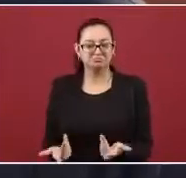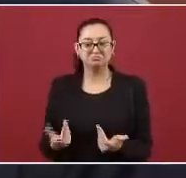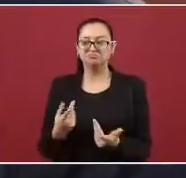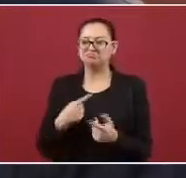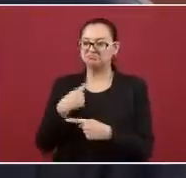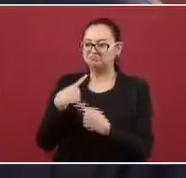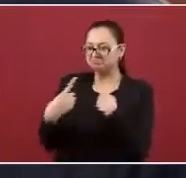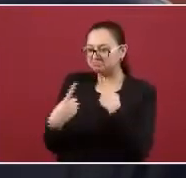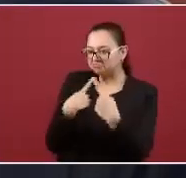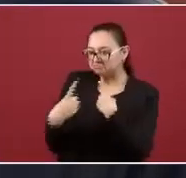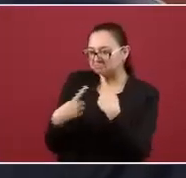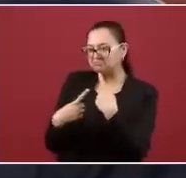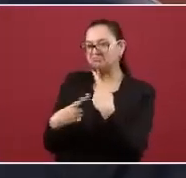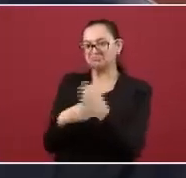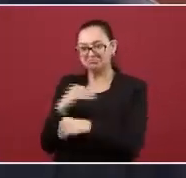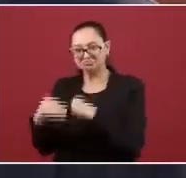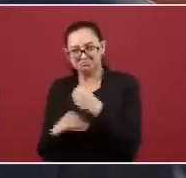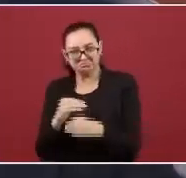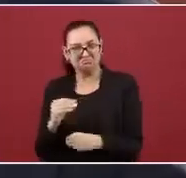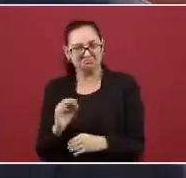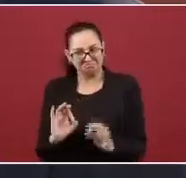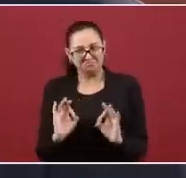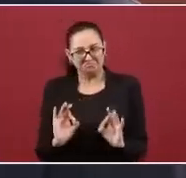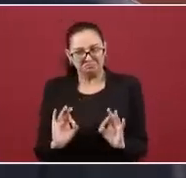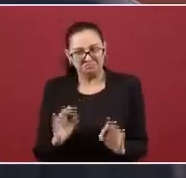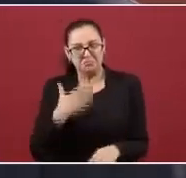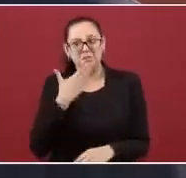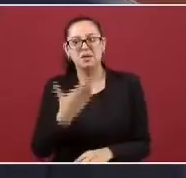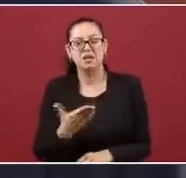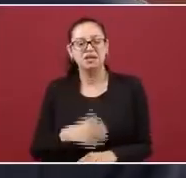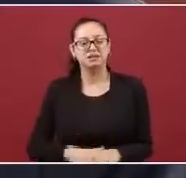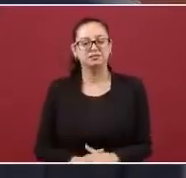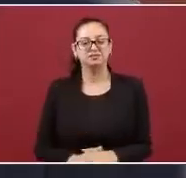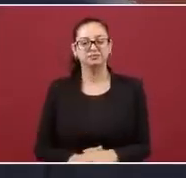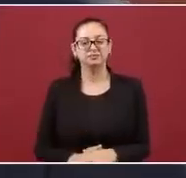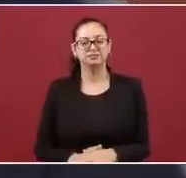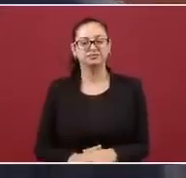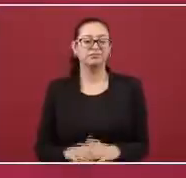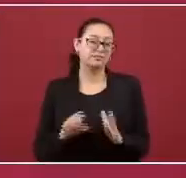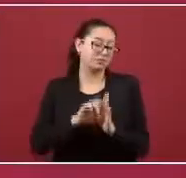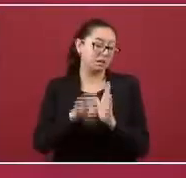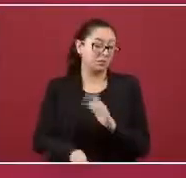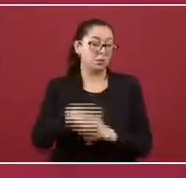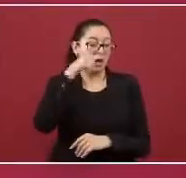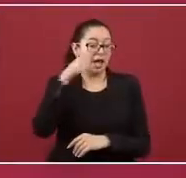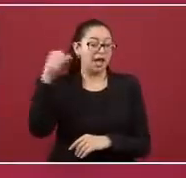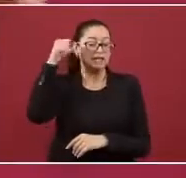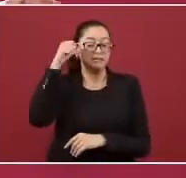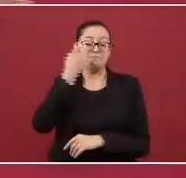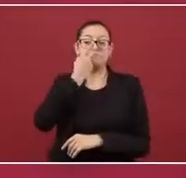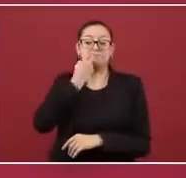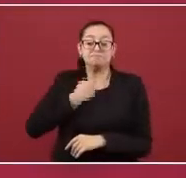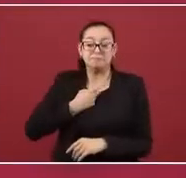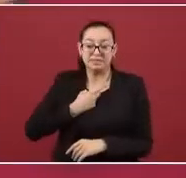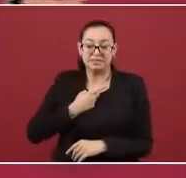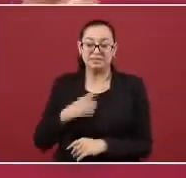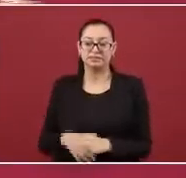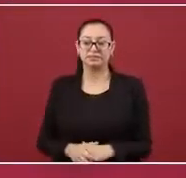Y ayer, por ejemplo, me decían que yo aclarara, porque ahora